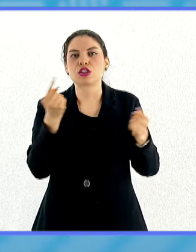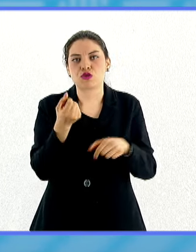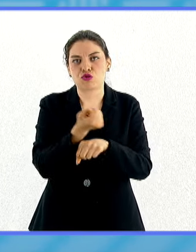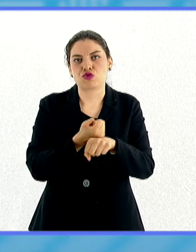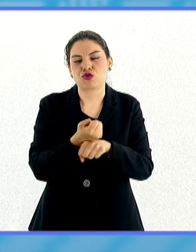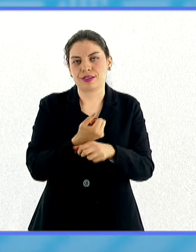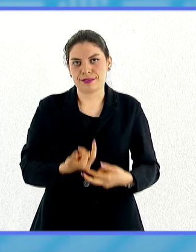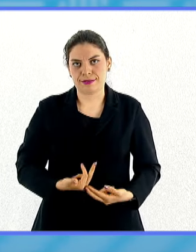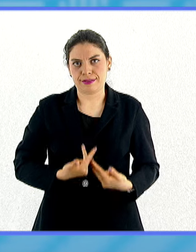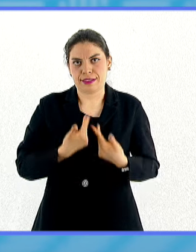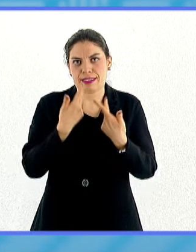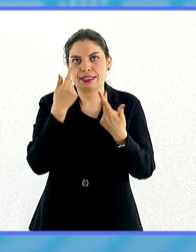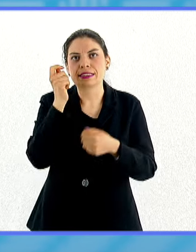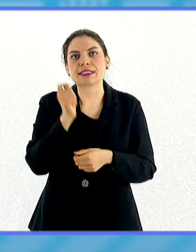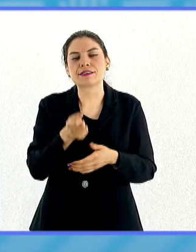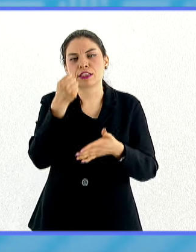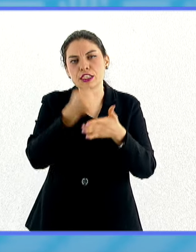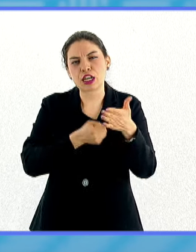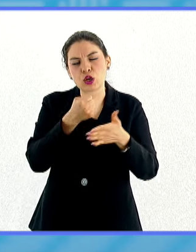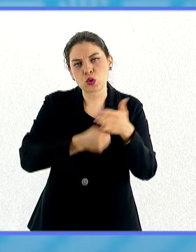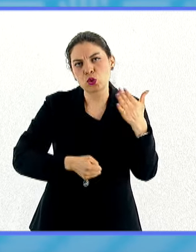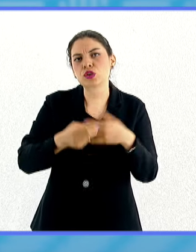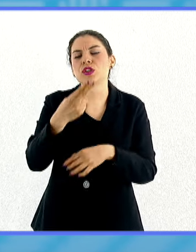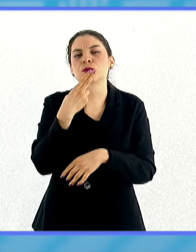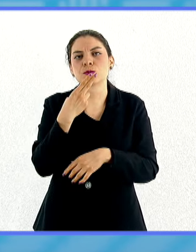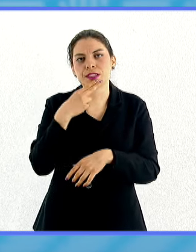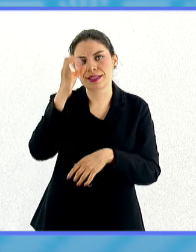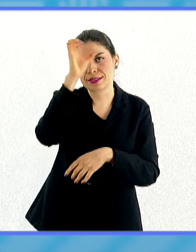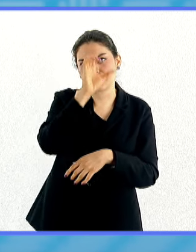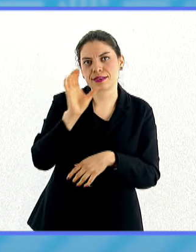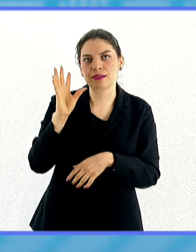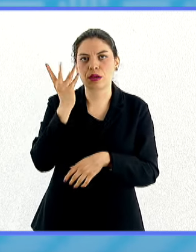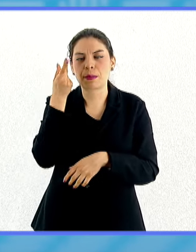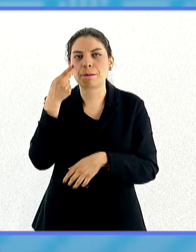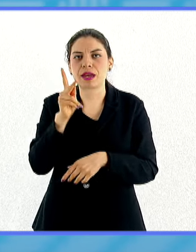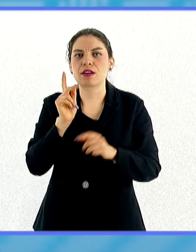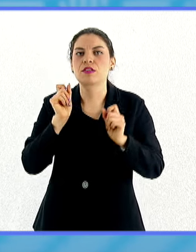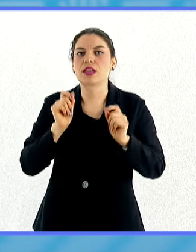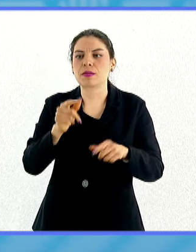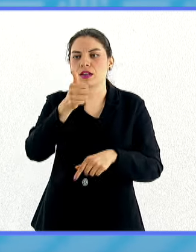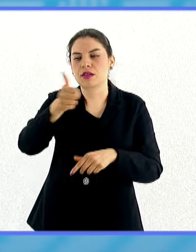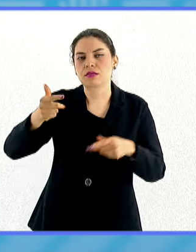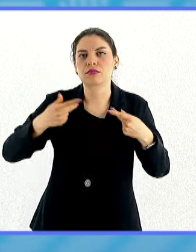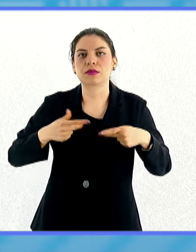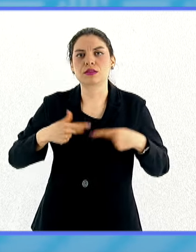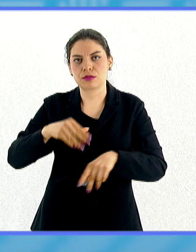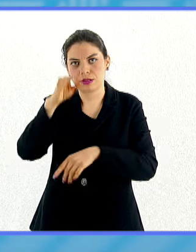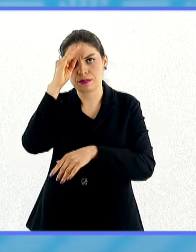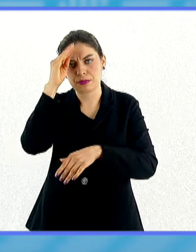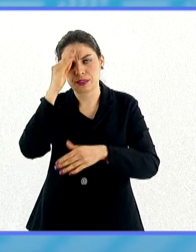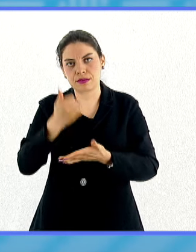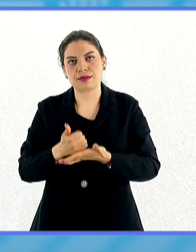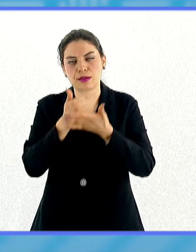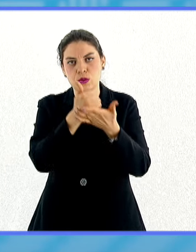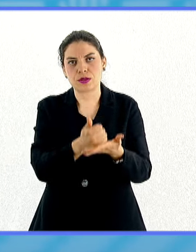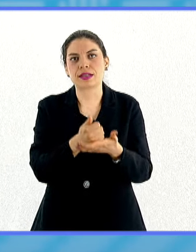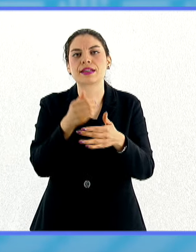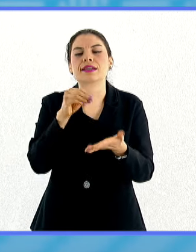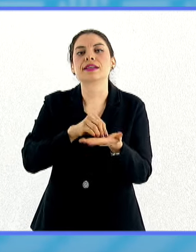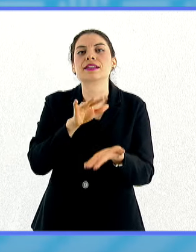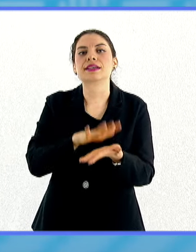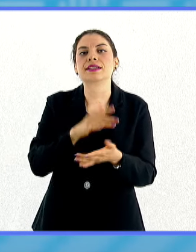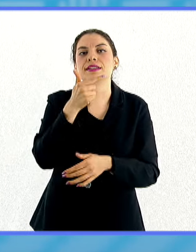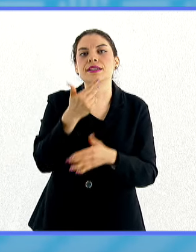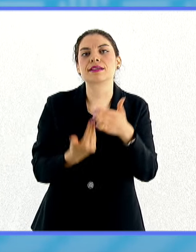una lucha que requiere ciencia y tecnología, pero también conciencia social. La cita es a las 7 de la mañana en el Estadio